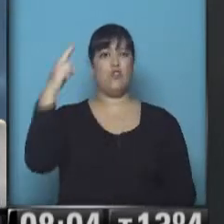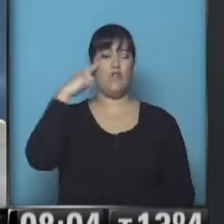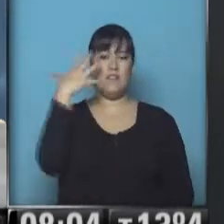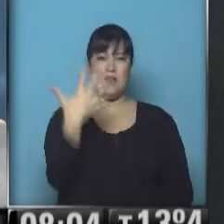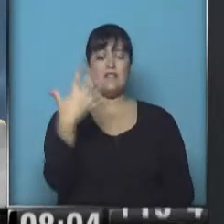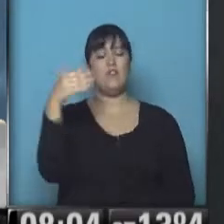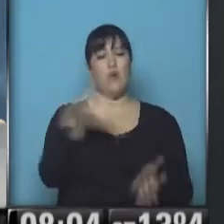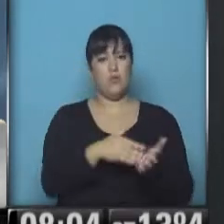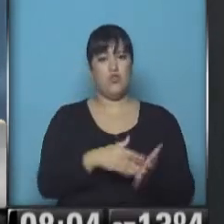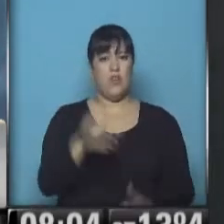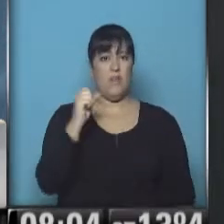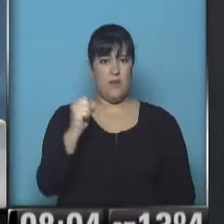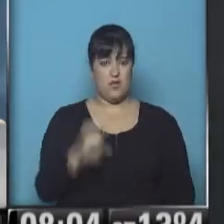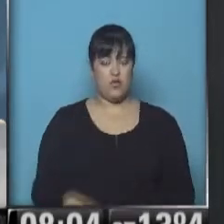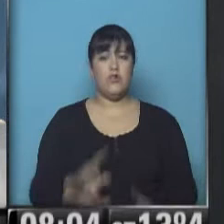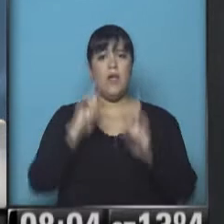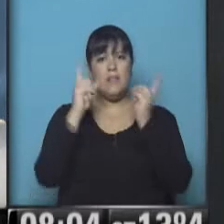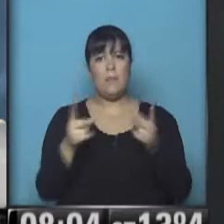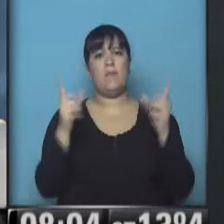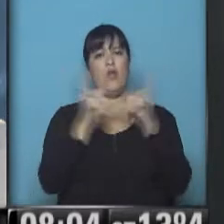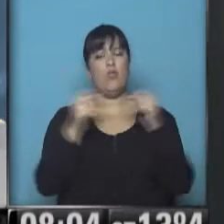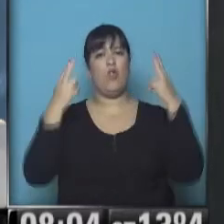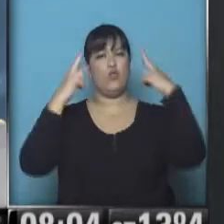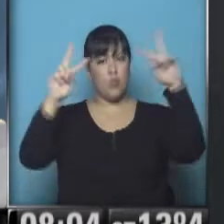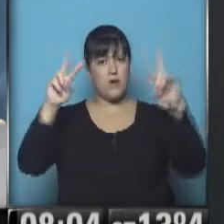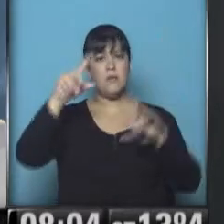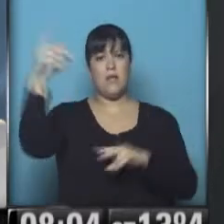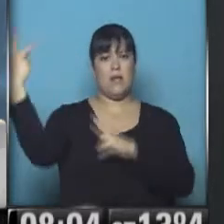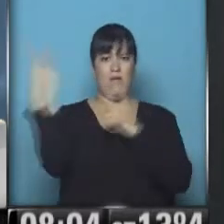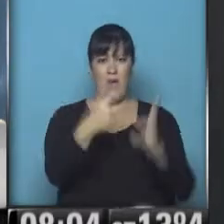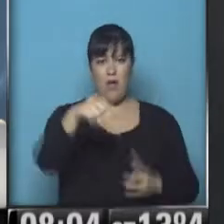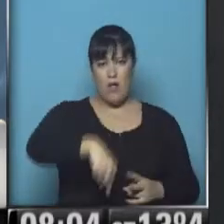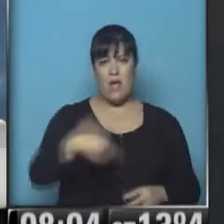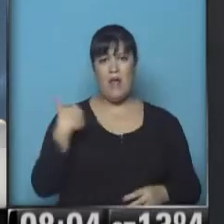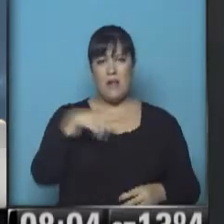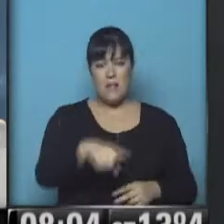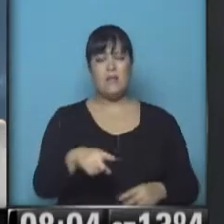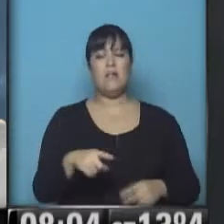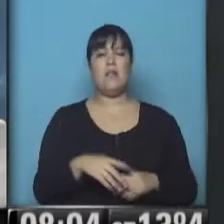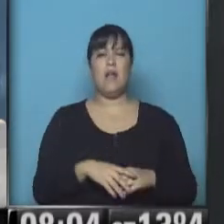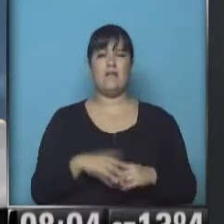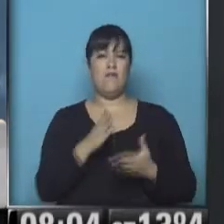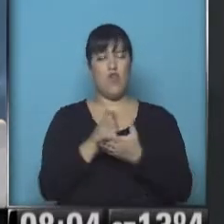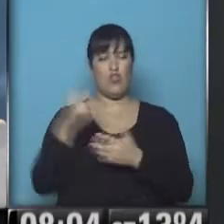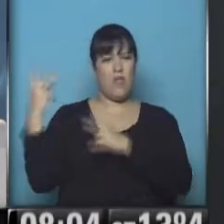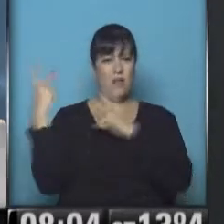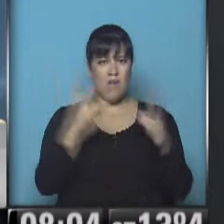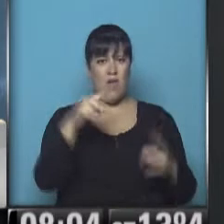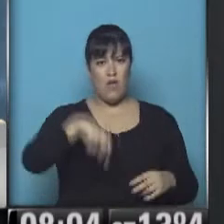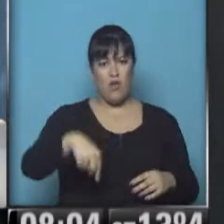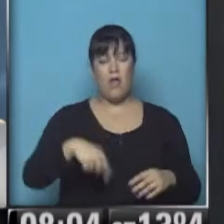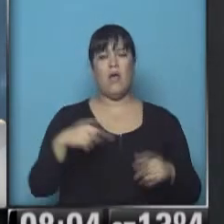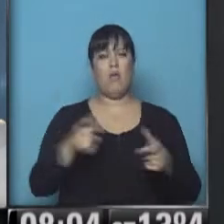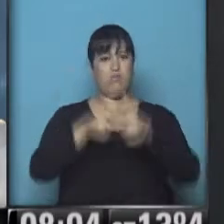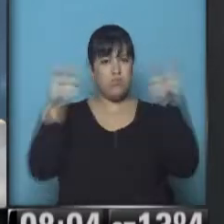millones de pesos. También el número de turistas extranjeros que ingresaron al país por todos los pasos fronterizos creció